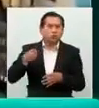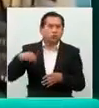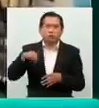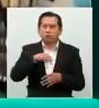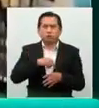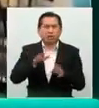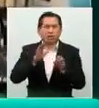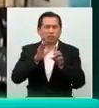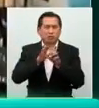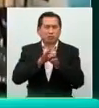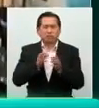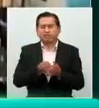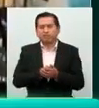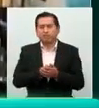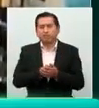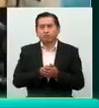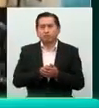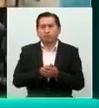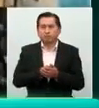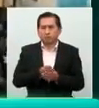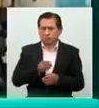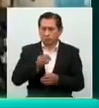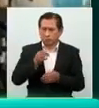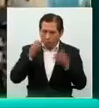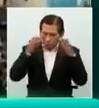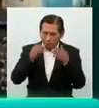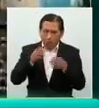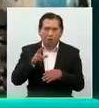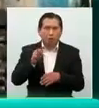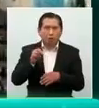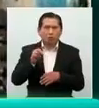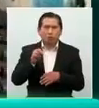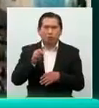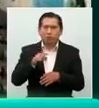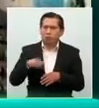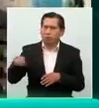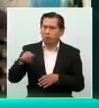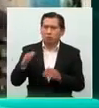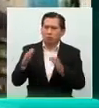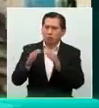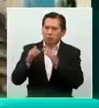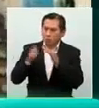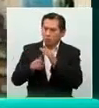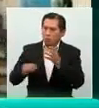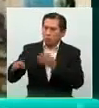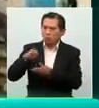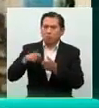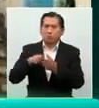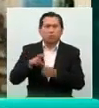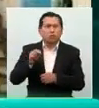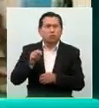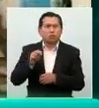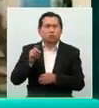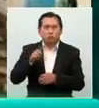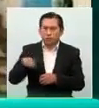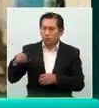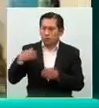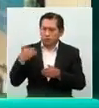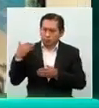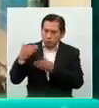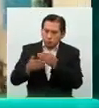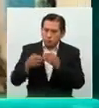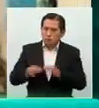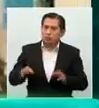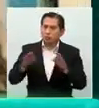postura poner decisiones. Los encapsulamientos, las medidas de bioseguridad siempre han sido en consensos con